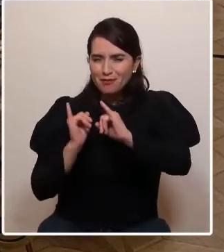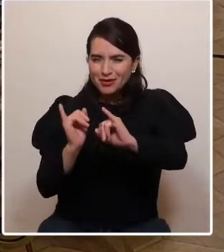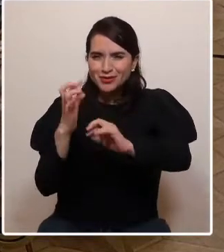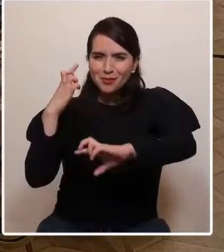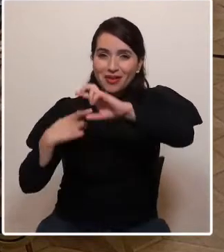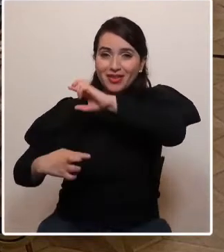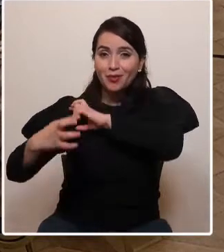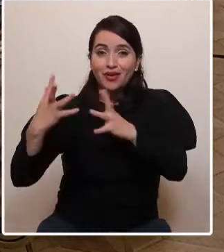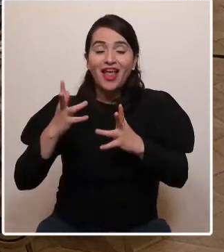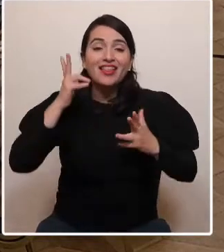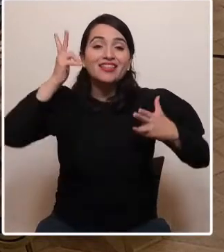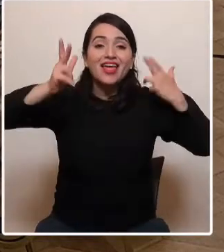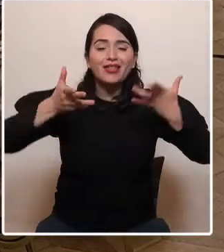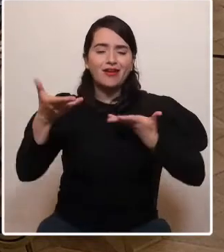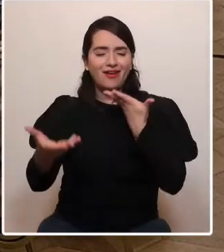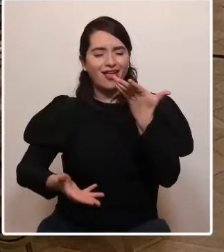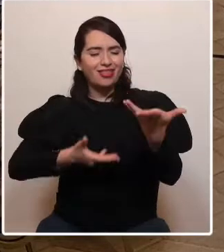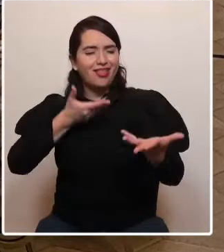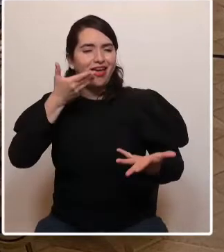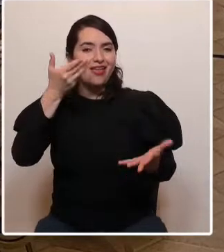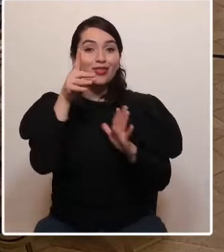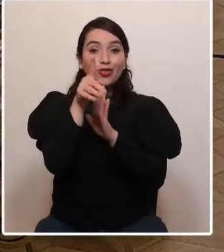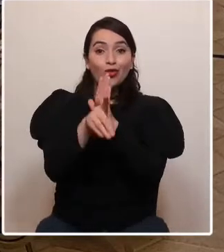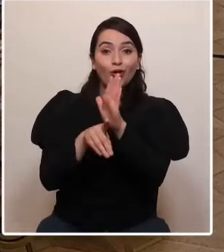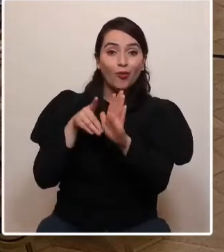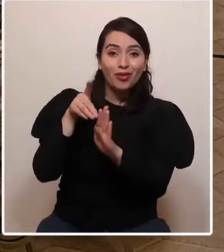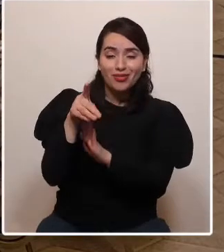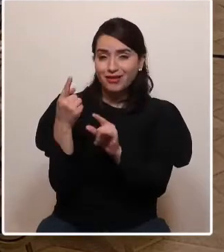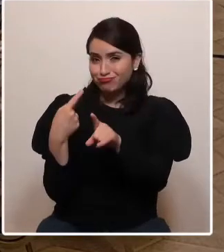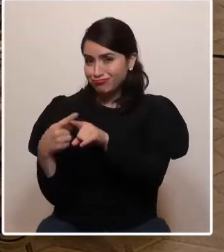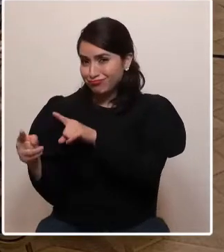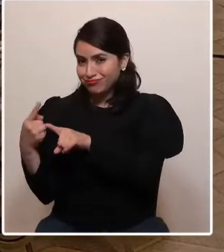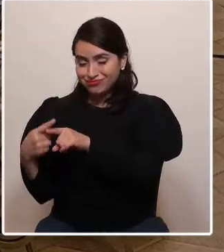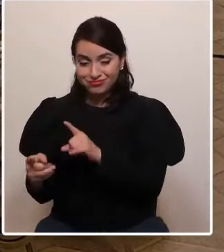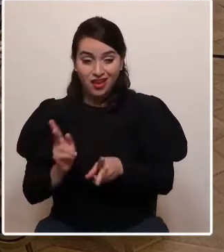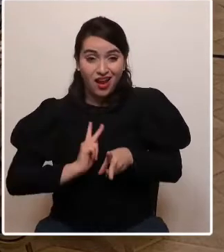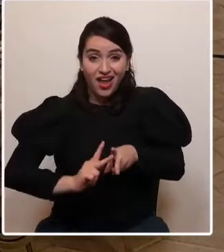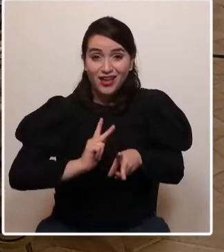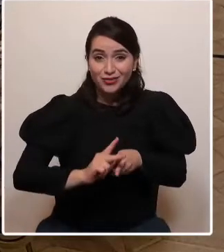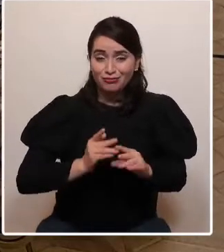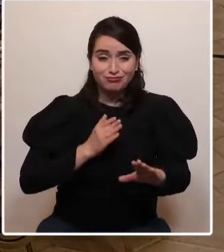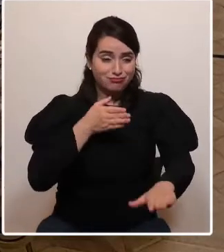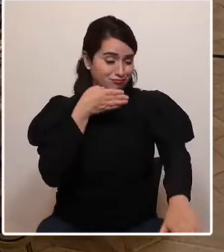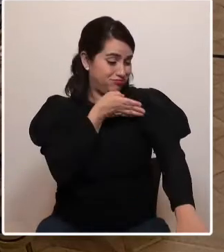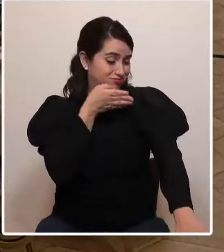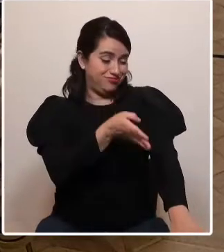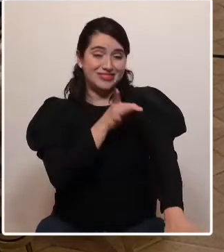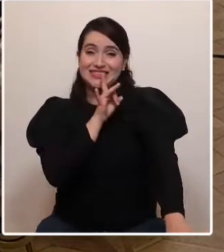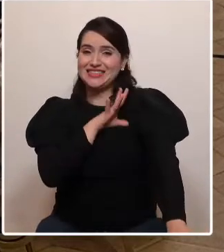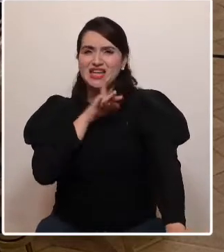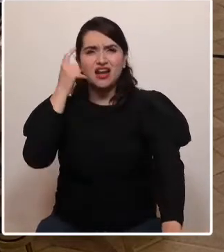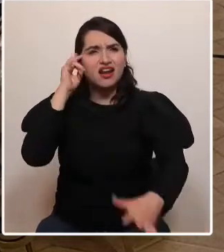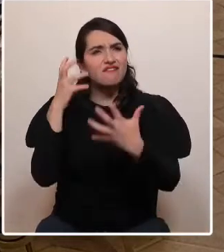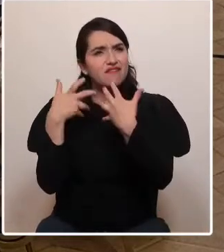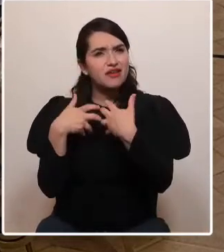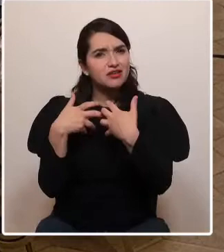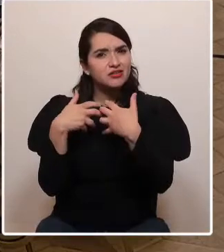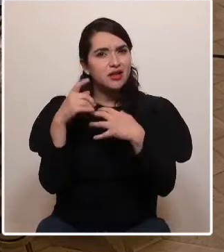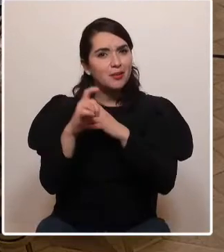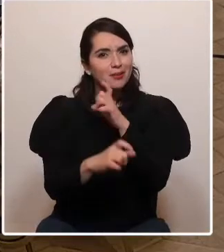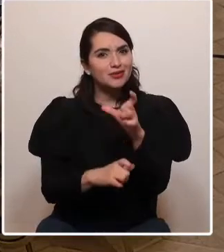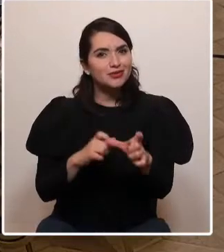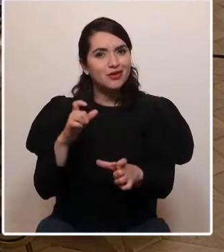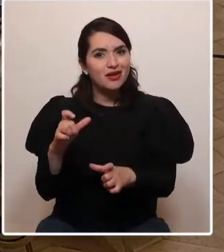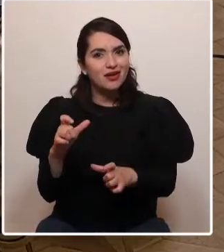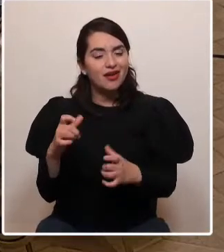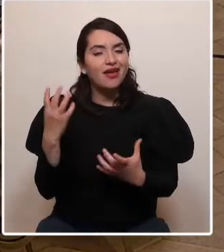teatro, cantatas, documentales. Con estas creaciones hemos recorrido Chile reflexionando colectivamente en torno a